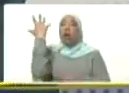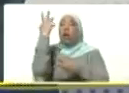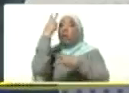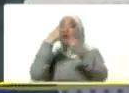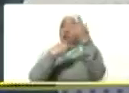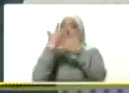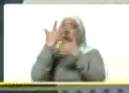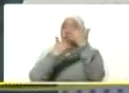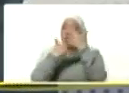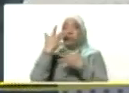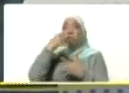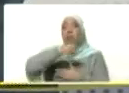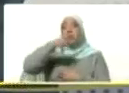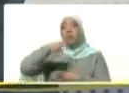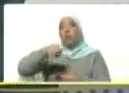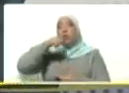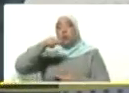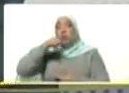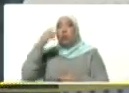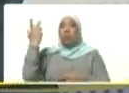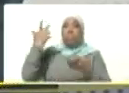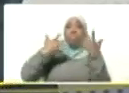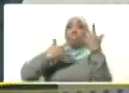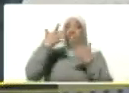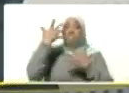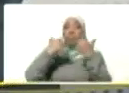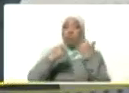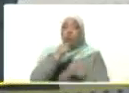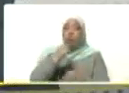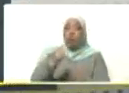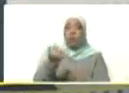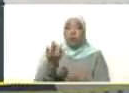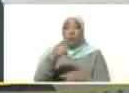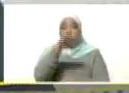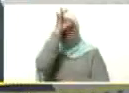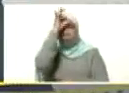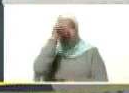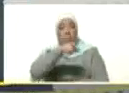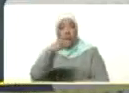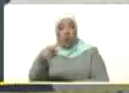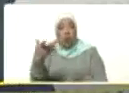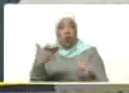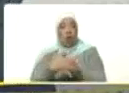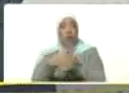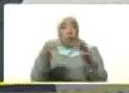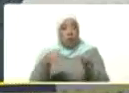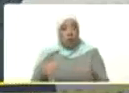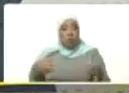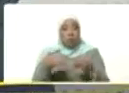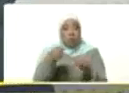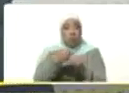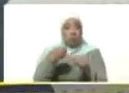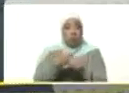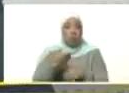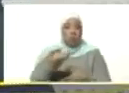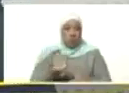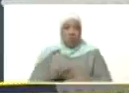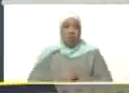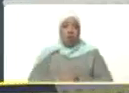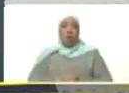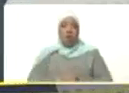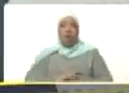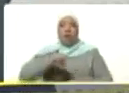de sus propias proclamaciones creadas por ellos mismos, that they are unable to see the mote or the beam in their own eyes,